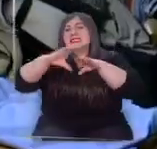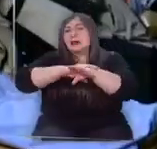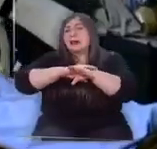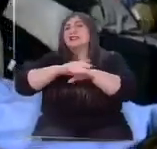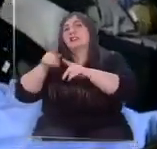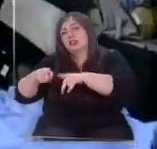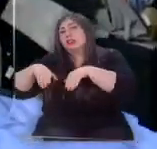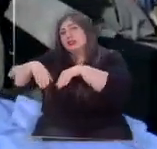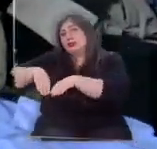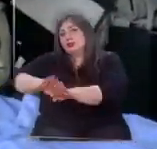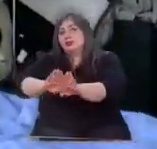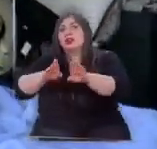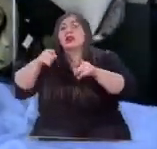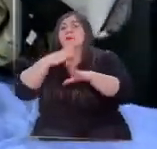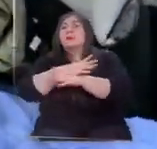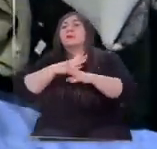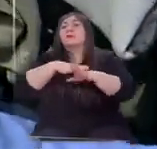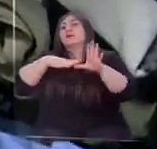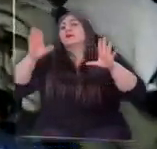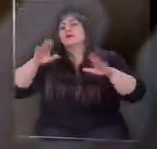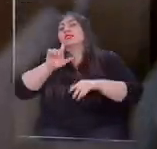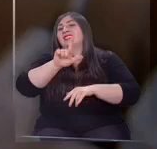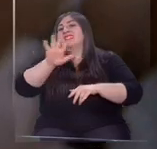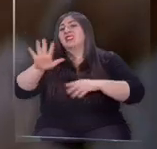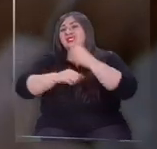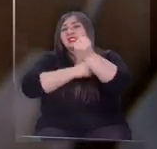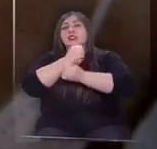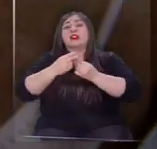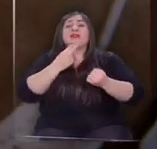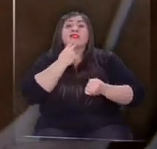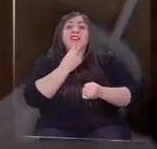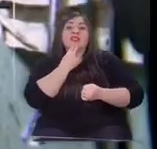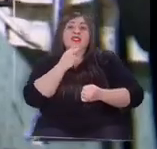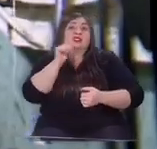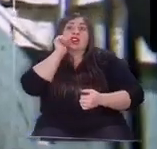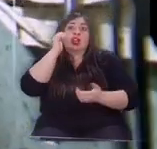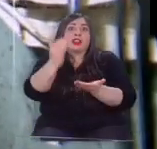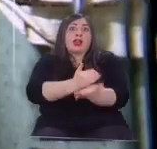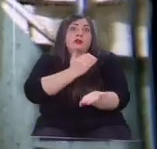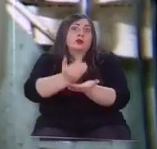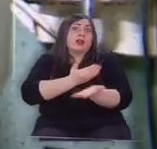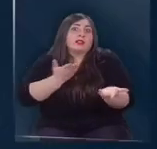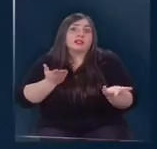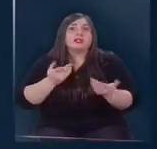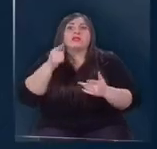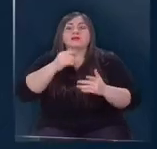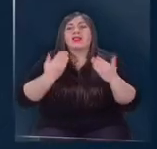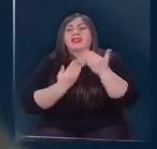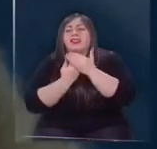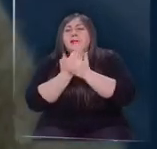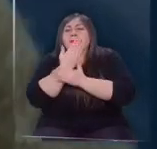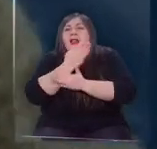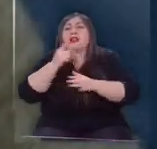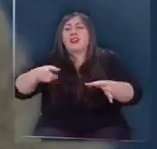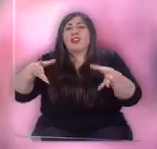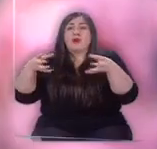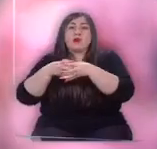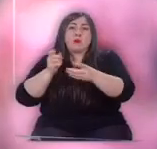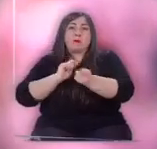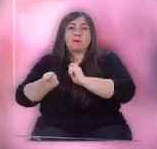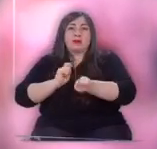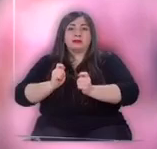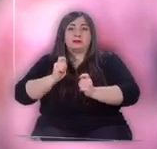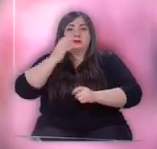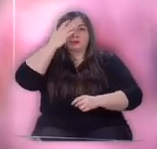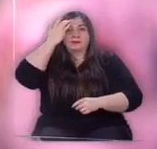surcidor sobrepasan por mucho los 75 años. Viven del día a día y llegaron temprano, aunque son grupo de riesgo. Me